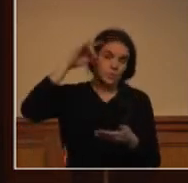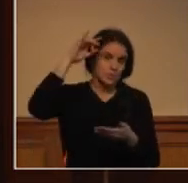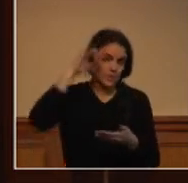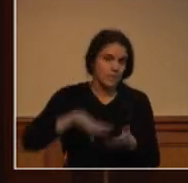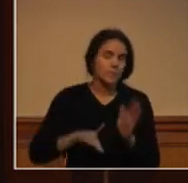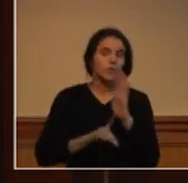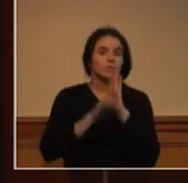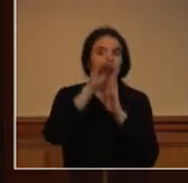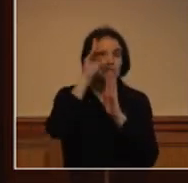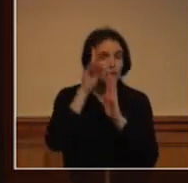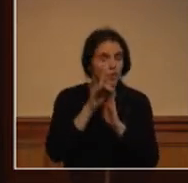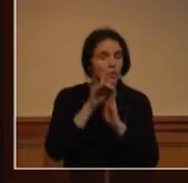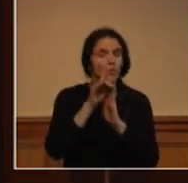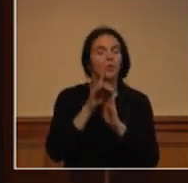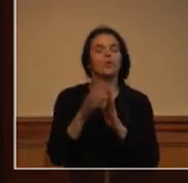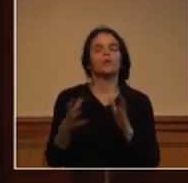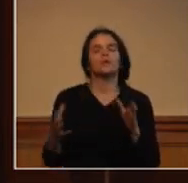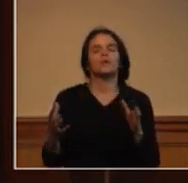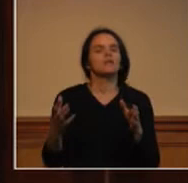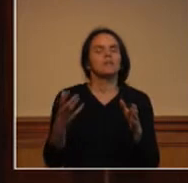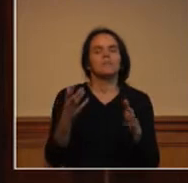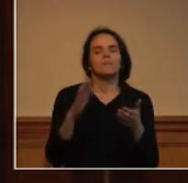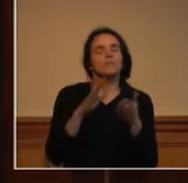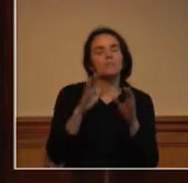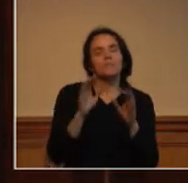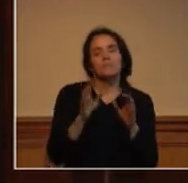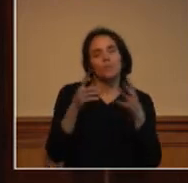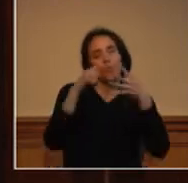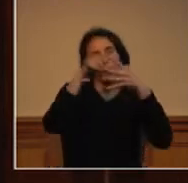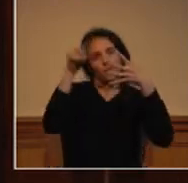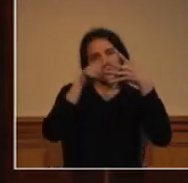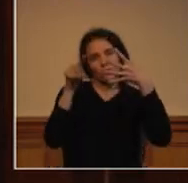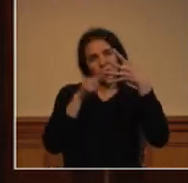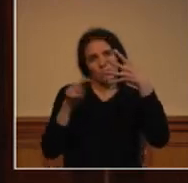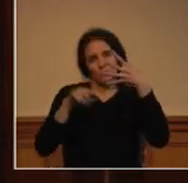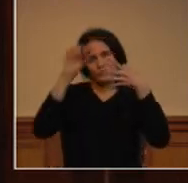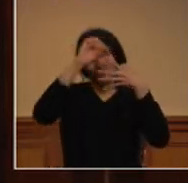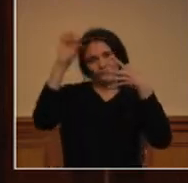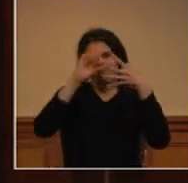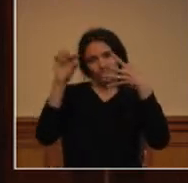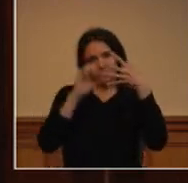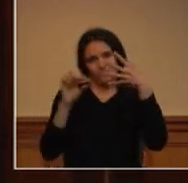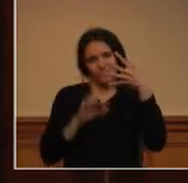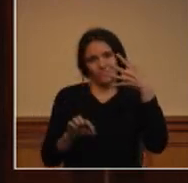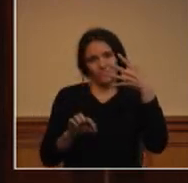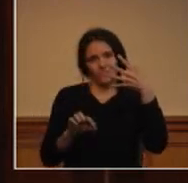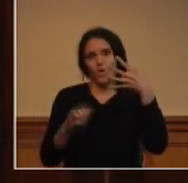trabajo mancomunado en al menos 4 dimensiones